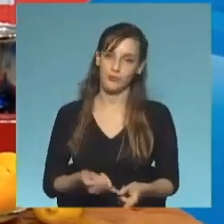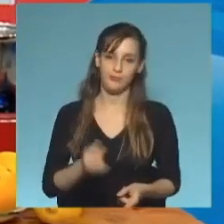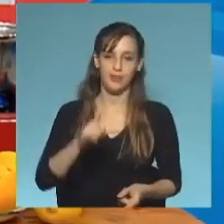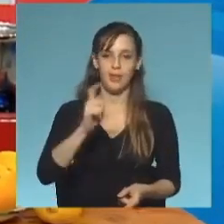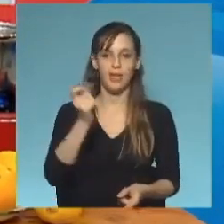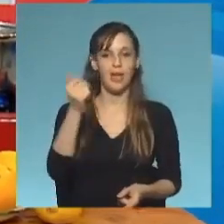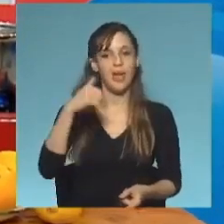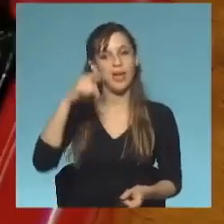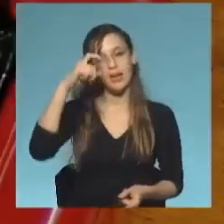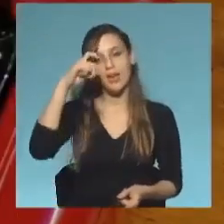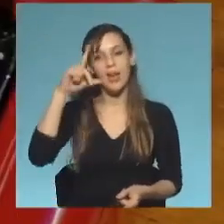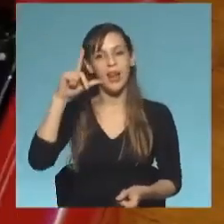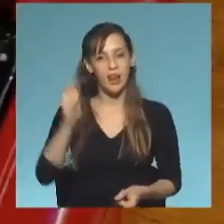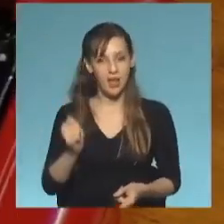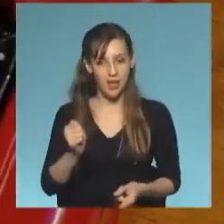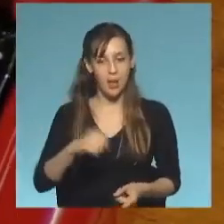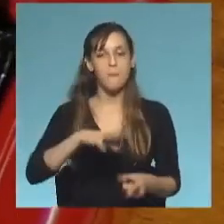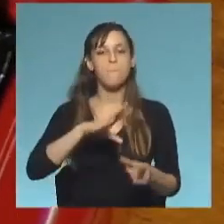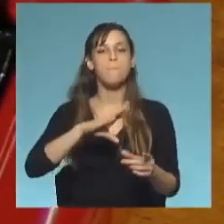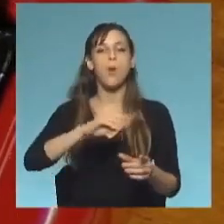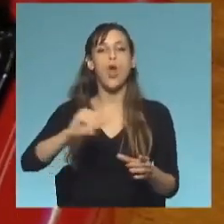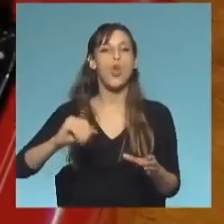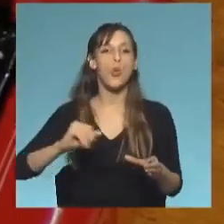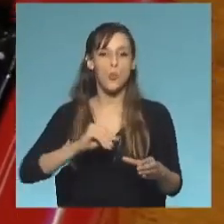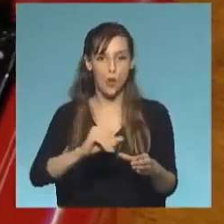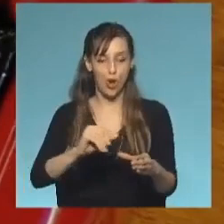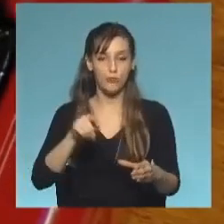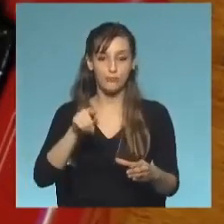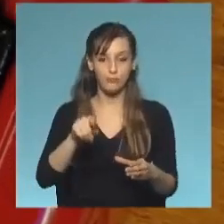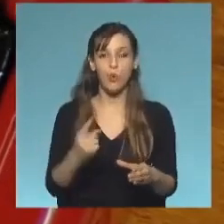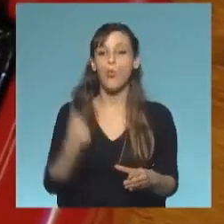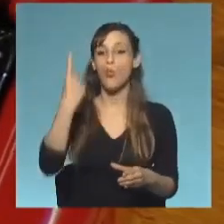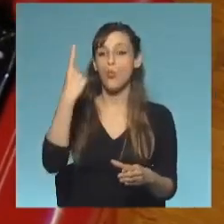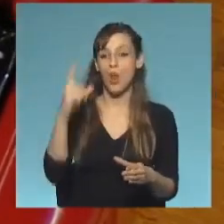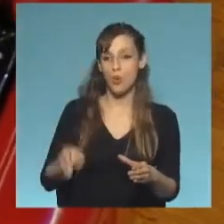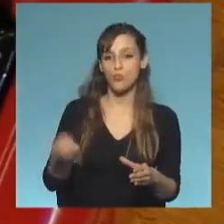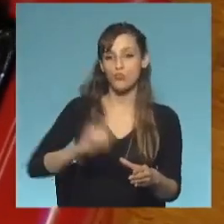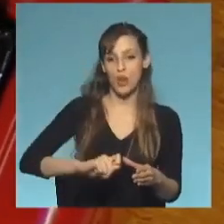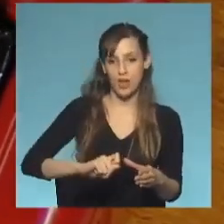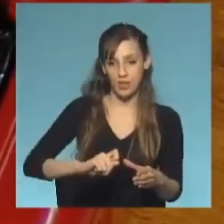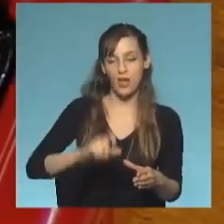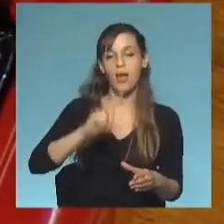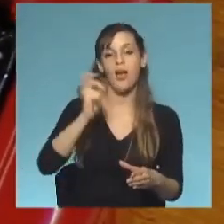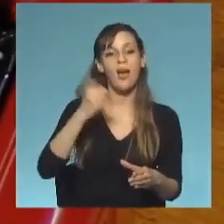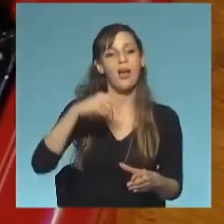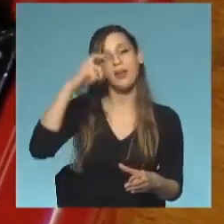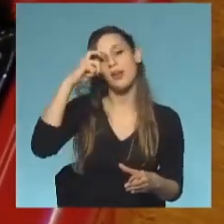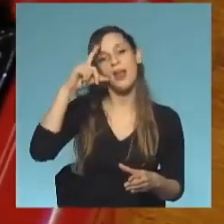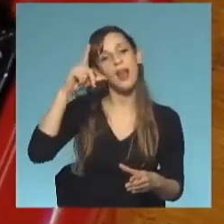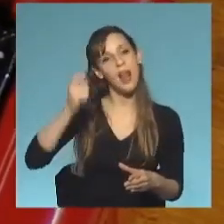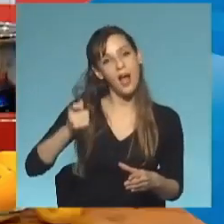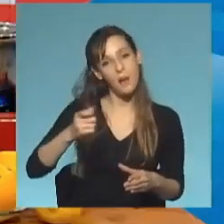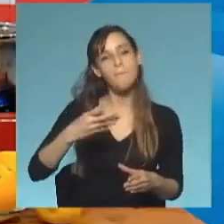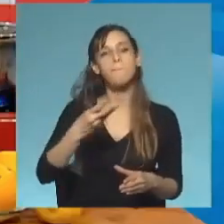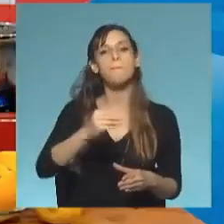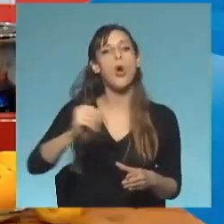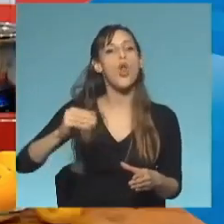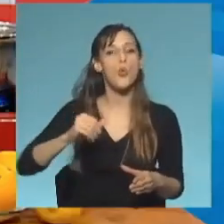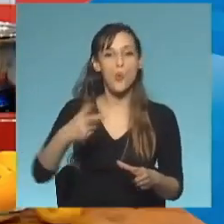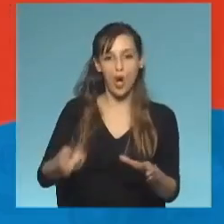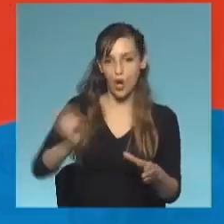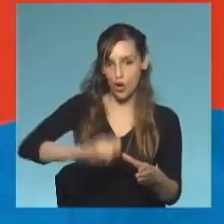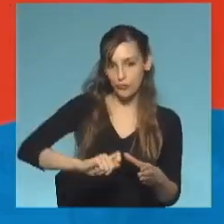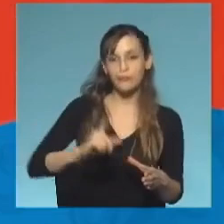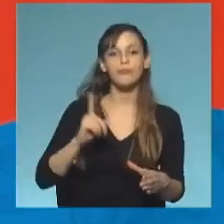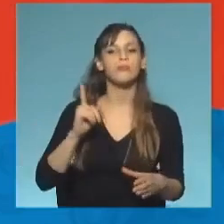Canela también en polvo. Sí, yo le pongo una cucharadita de canela también en polvo. Acá también le